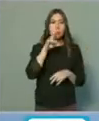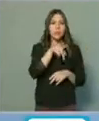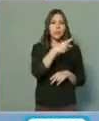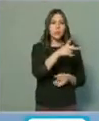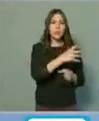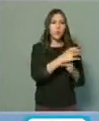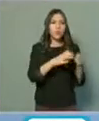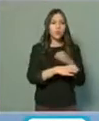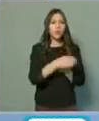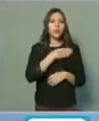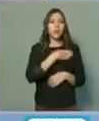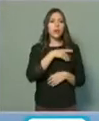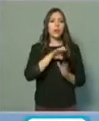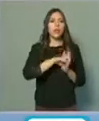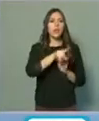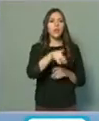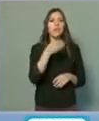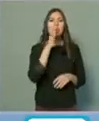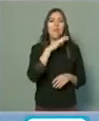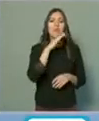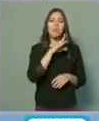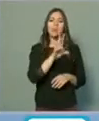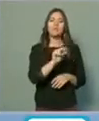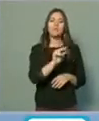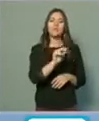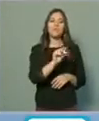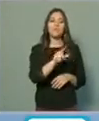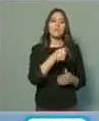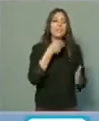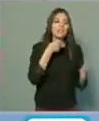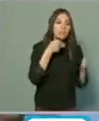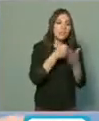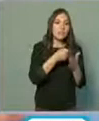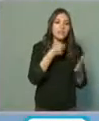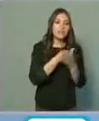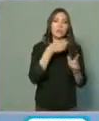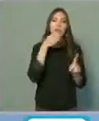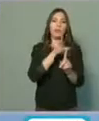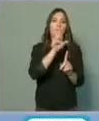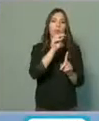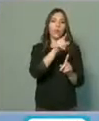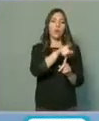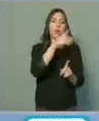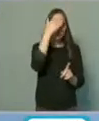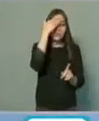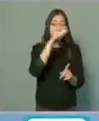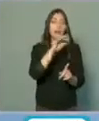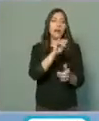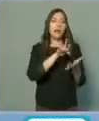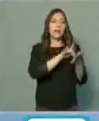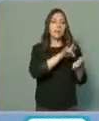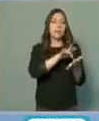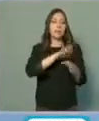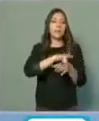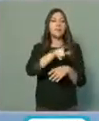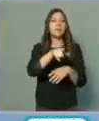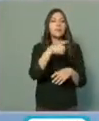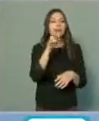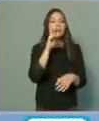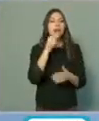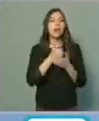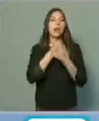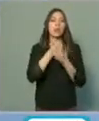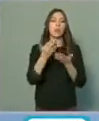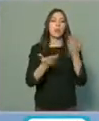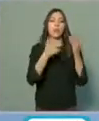alumno. Ok. Obviamente la debilidad hay que atenuarla. Pero yo estuve toda mi vida tomando clases de inglés y no me